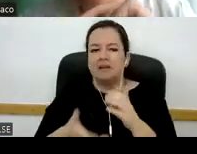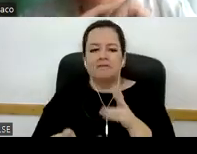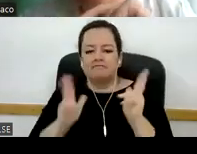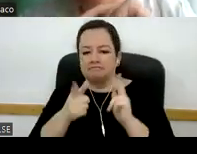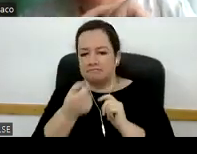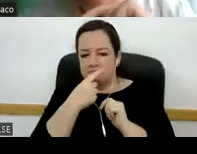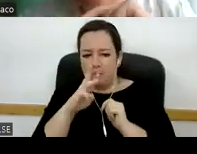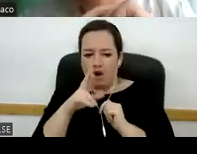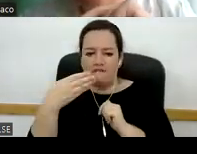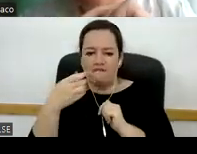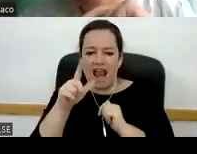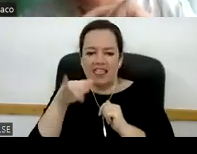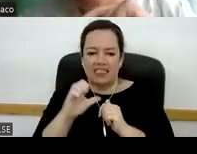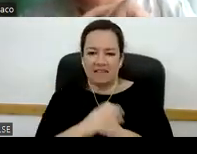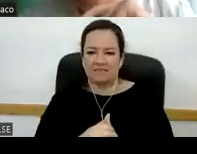Probalance.